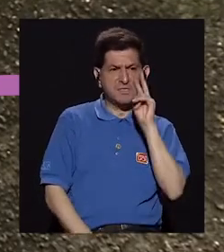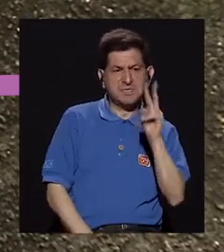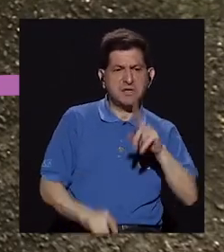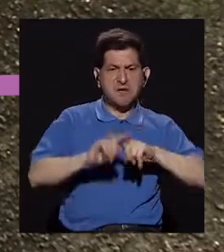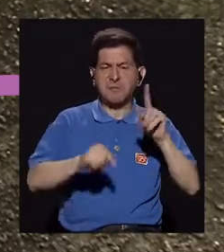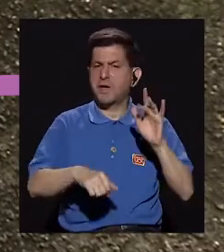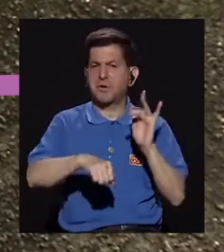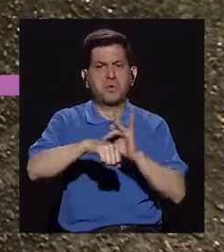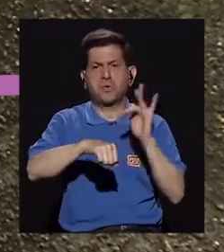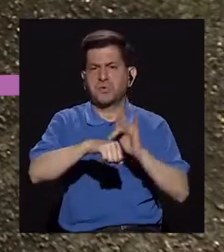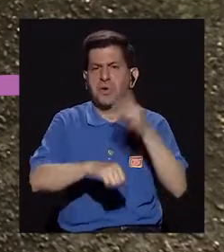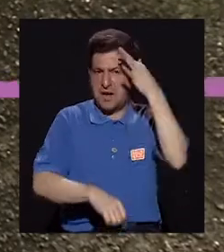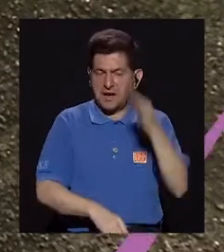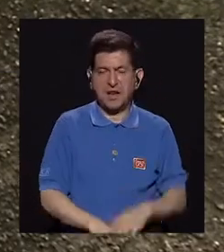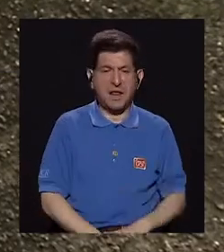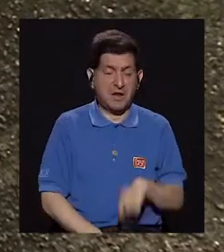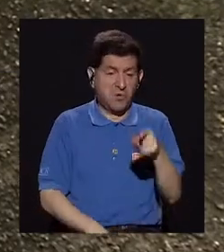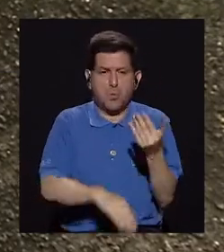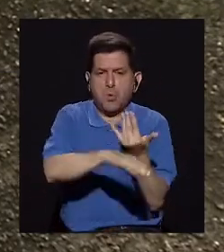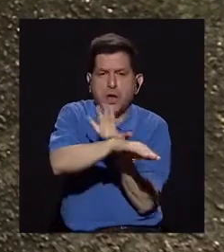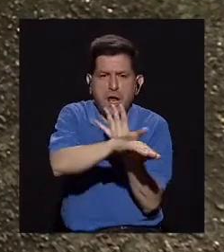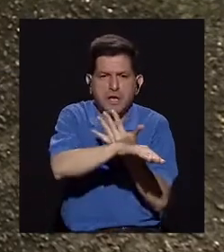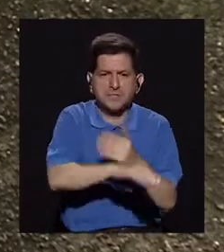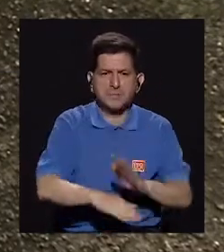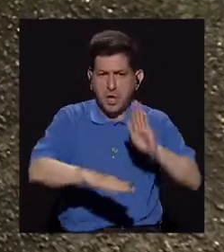no tocar, ¿verdad? No pise el césped,